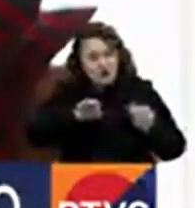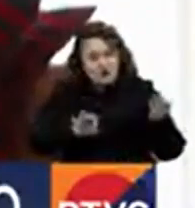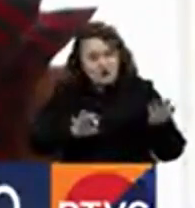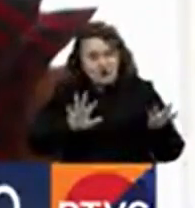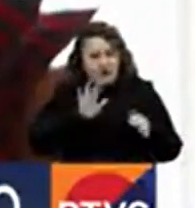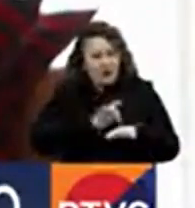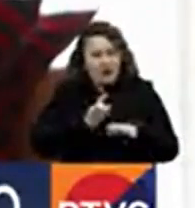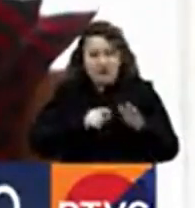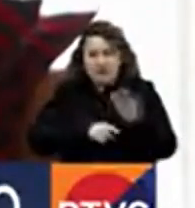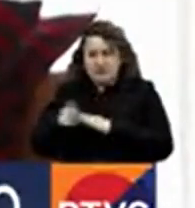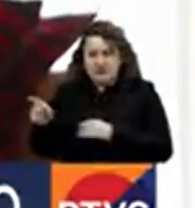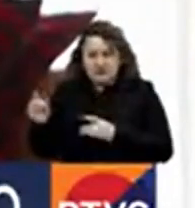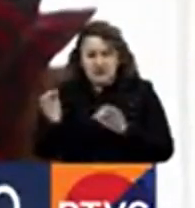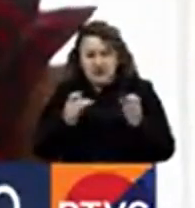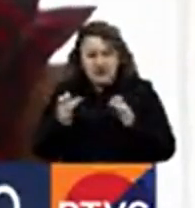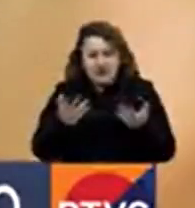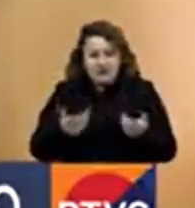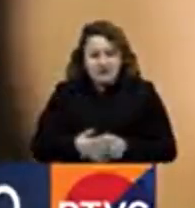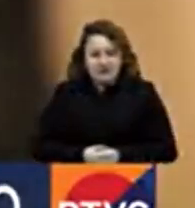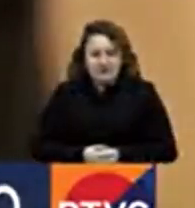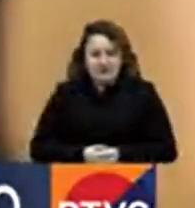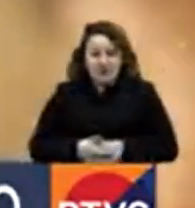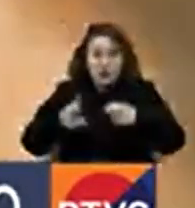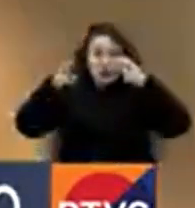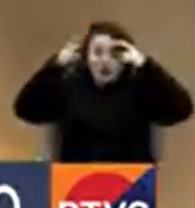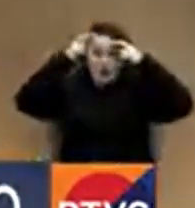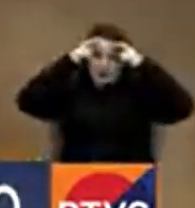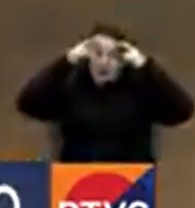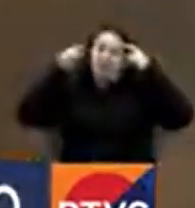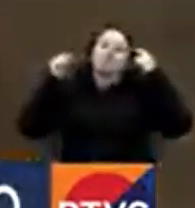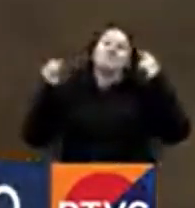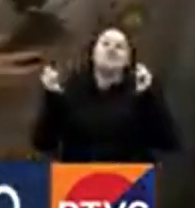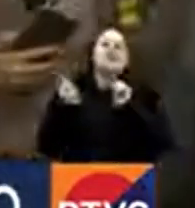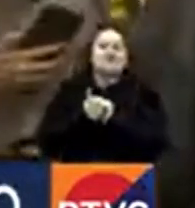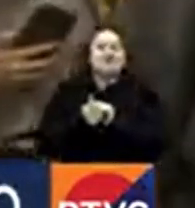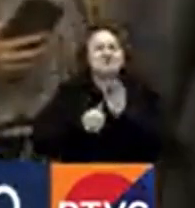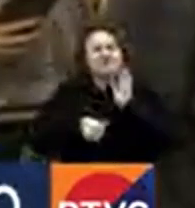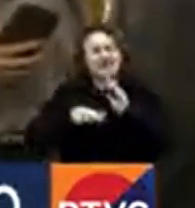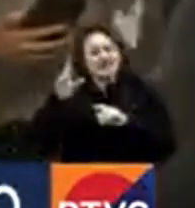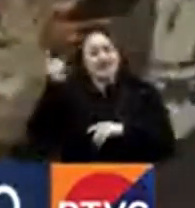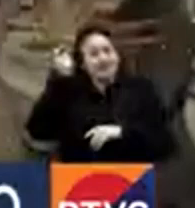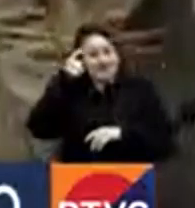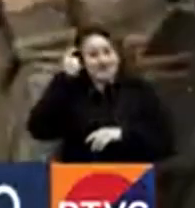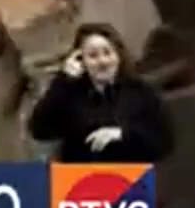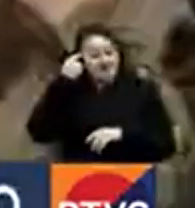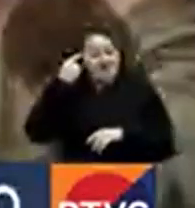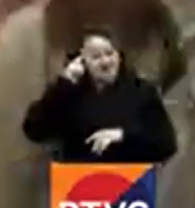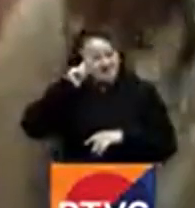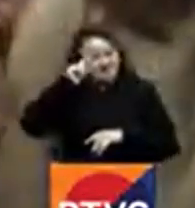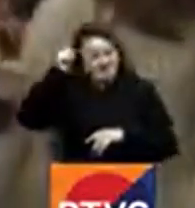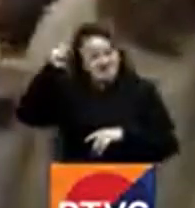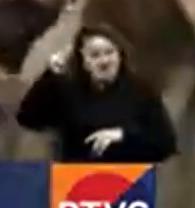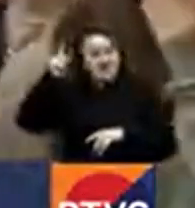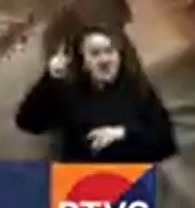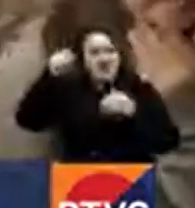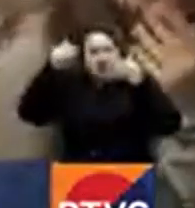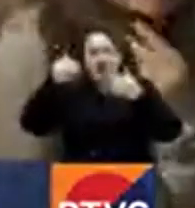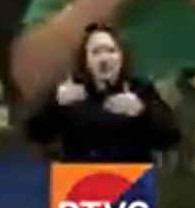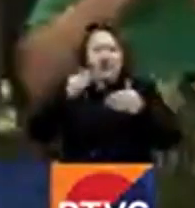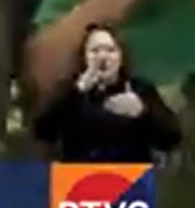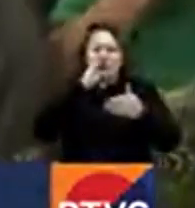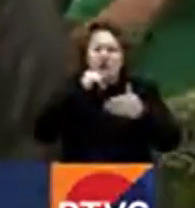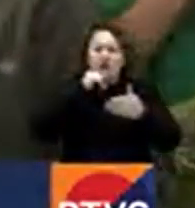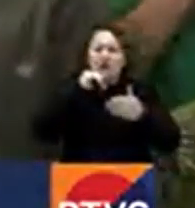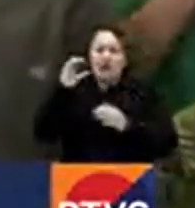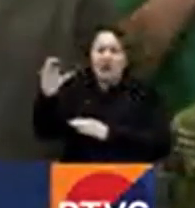guerra. Su corona la acompaña, pero más el brillo de su intelecto y la certeza de que las fronteras no existen. Es